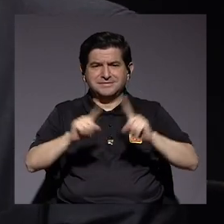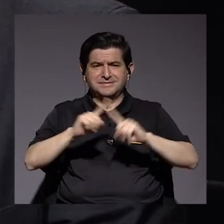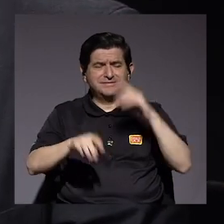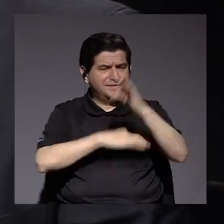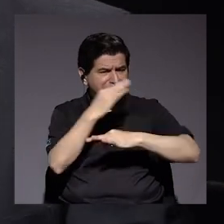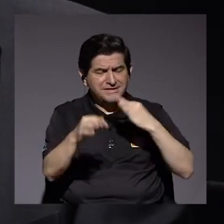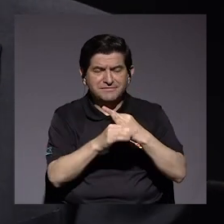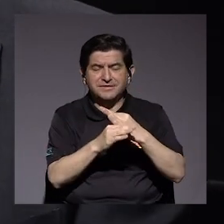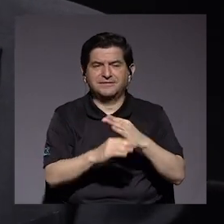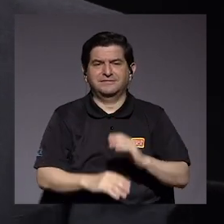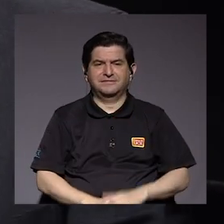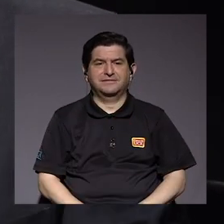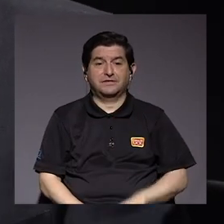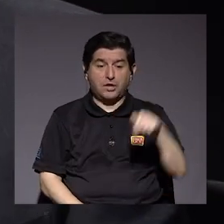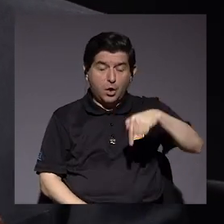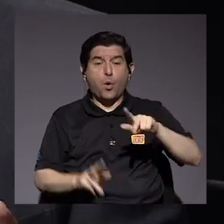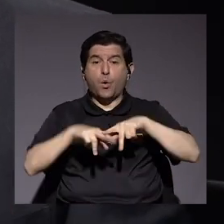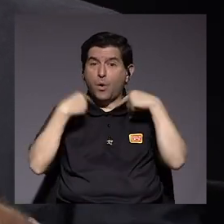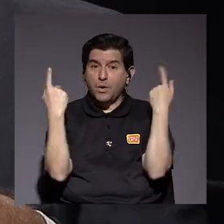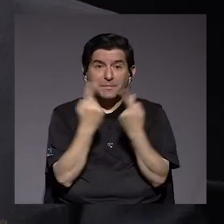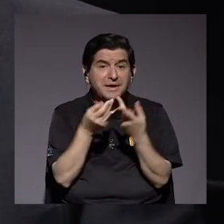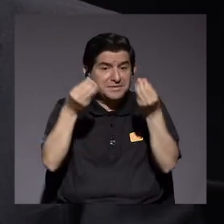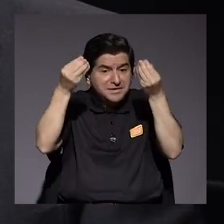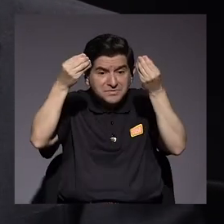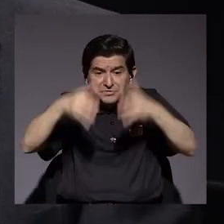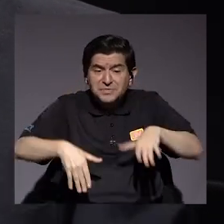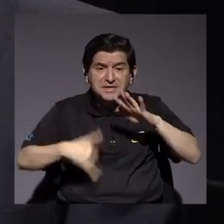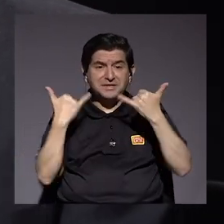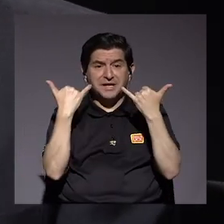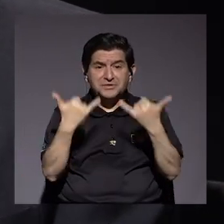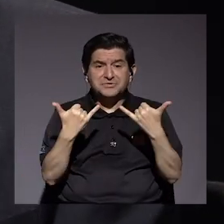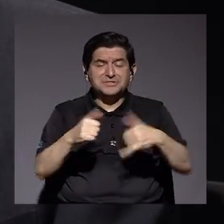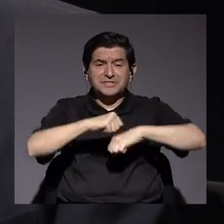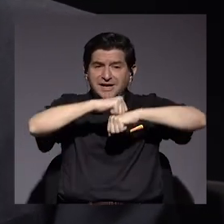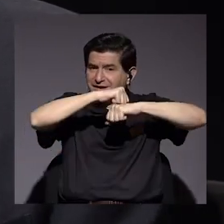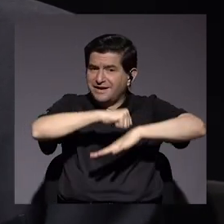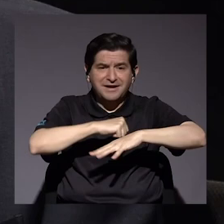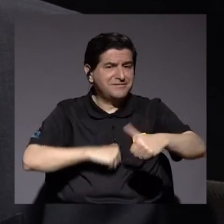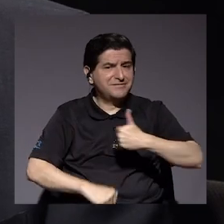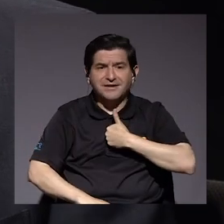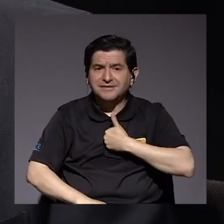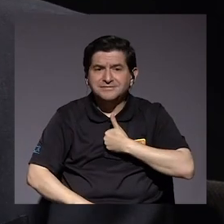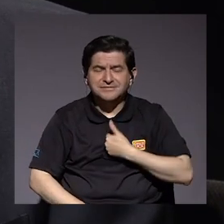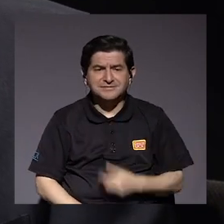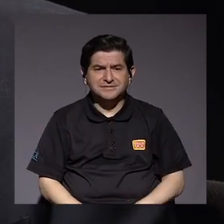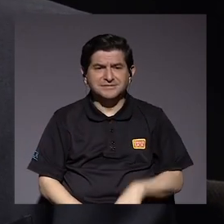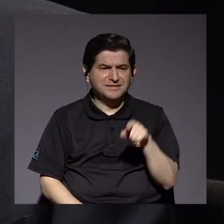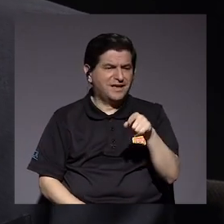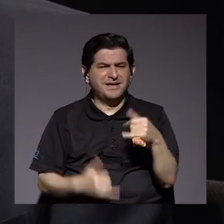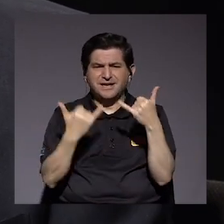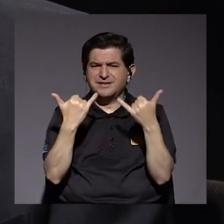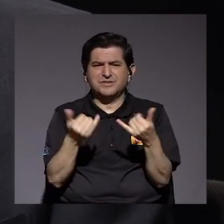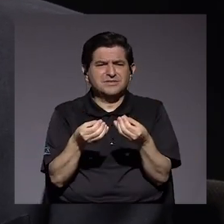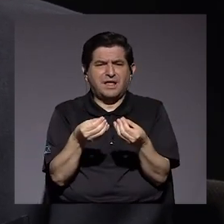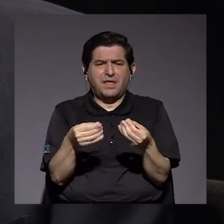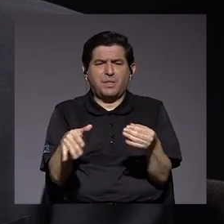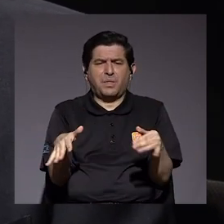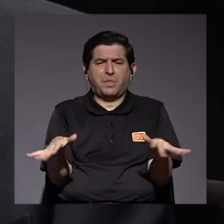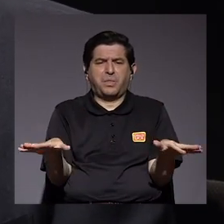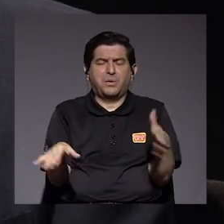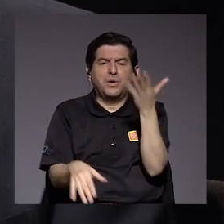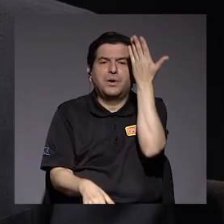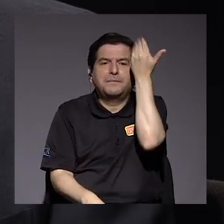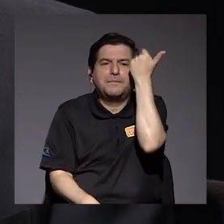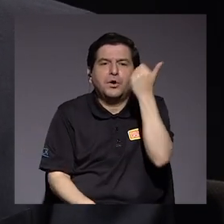hay muchas tradiciones buenos los partidos hoy perdieron esas raíces simplemente las desdibujaron